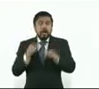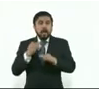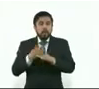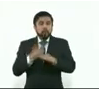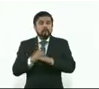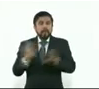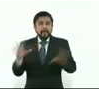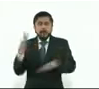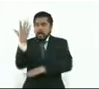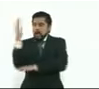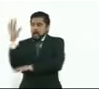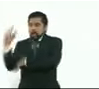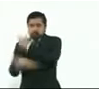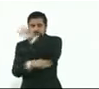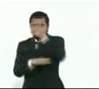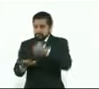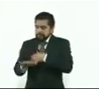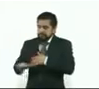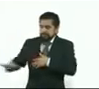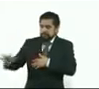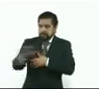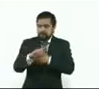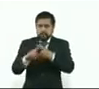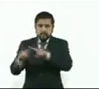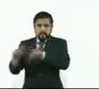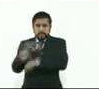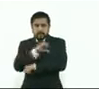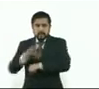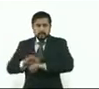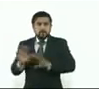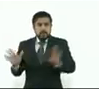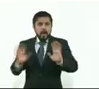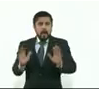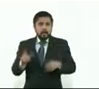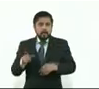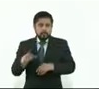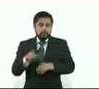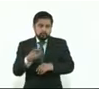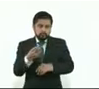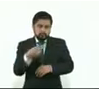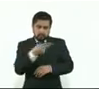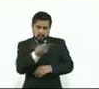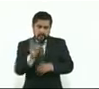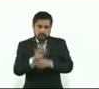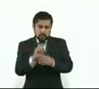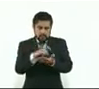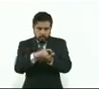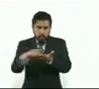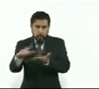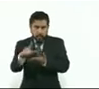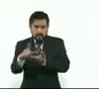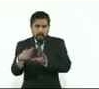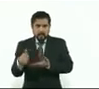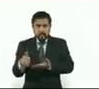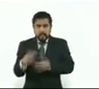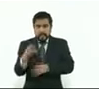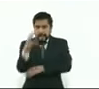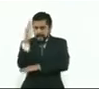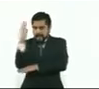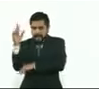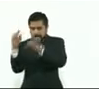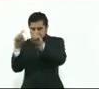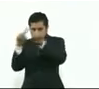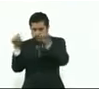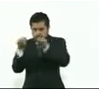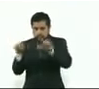del bosque destinado a ello. Entonces, si compran árbol de Navidad producido en la Ciudad de México, es muy bueno para el suelo de conservación,